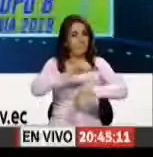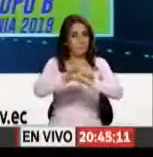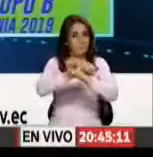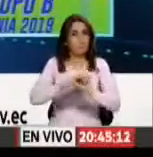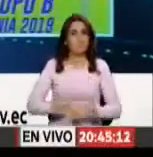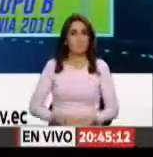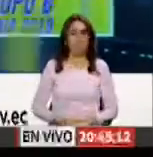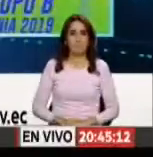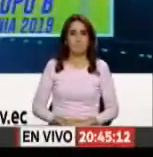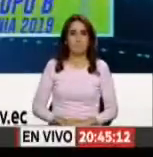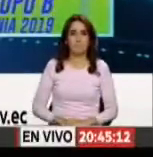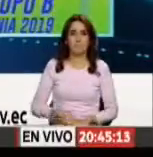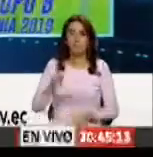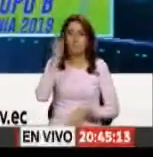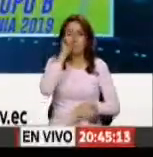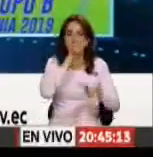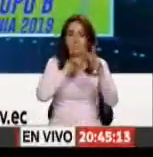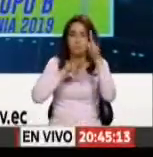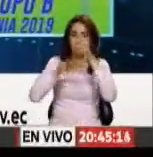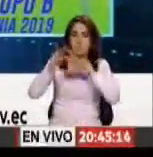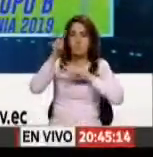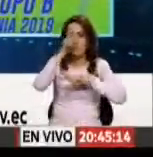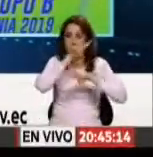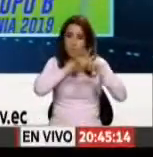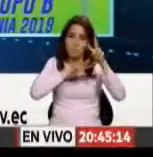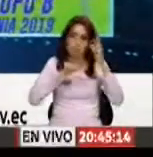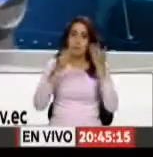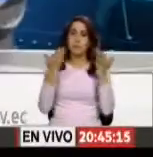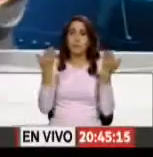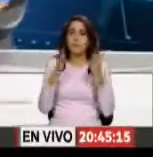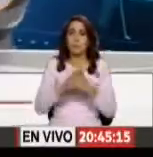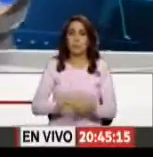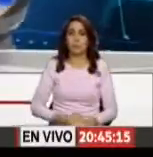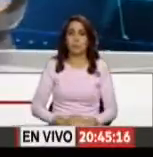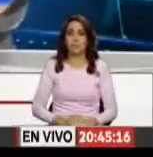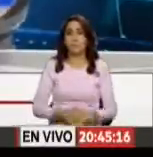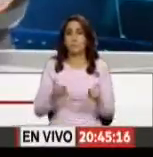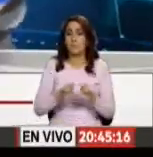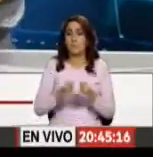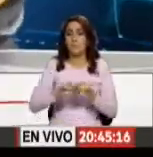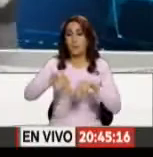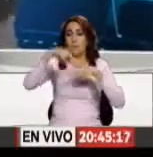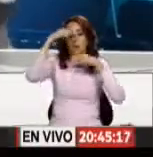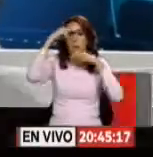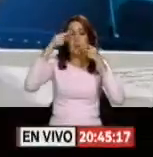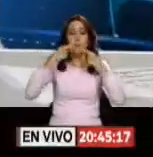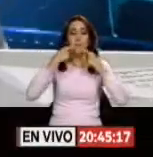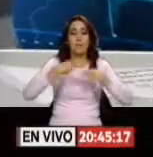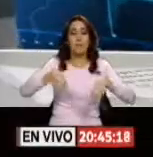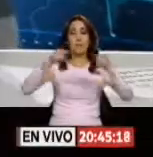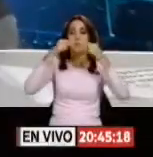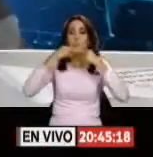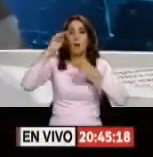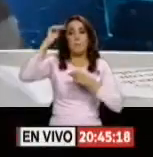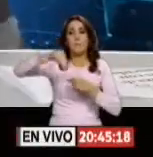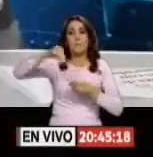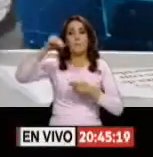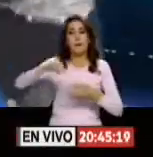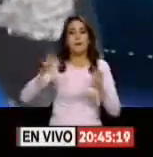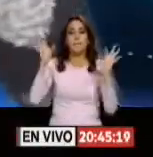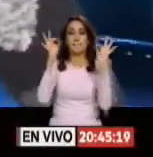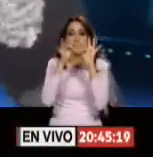Vamos a revisar cómo quedaron los grupos en el Mundial Sub-20 en Polonia. Noticias a Medias será difundido cada martes por las redes sociales de Ecuador